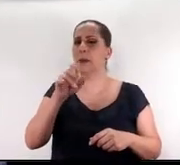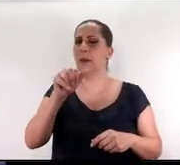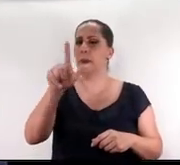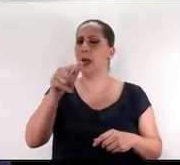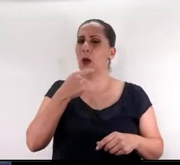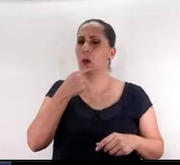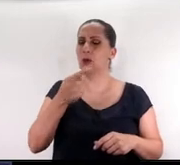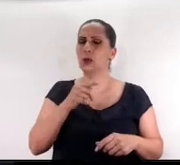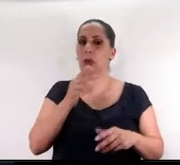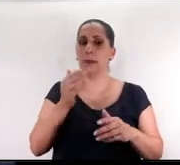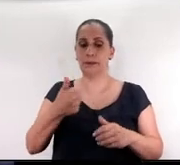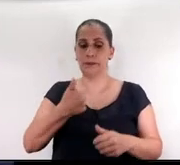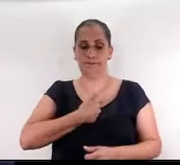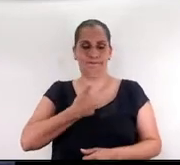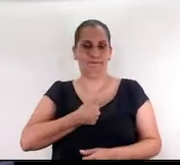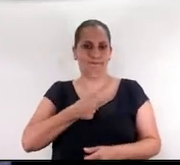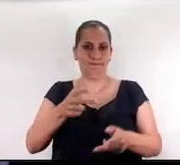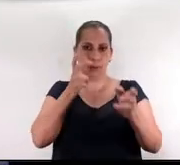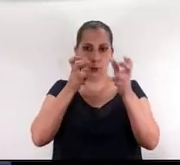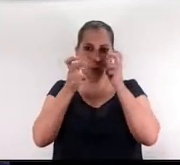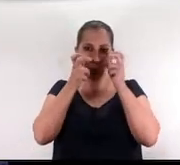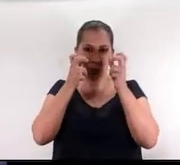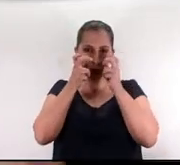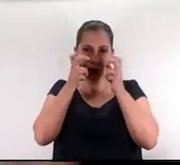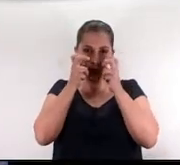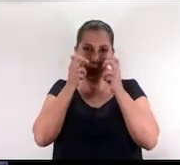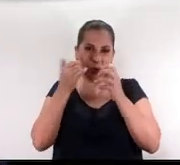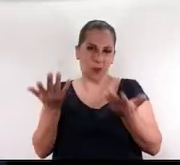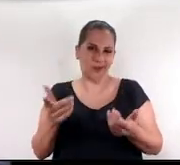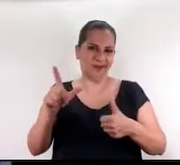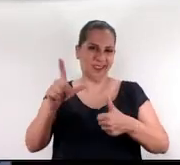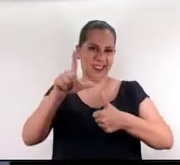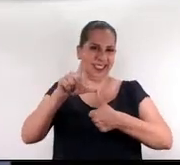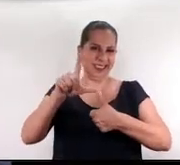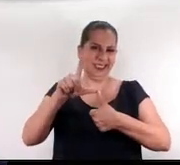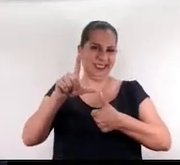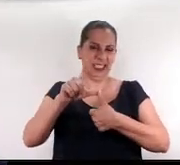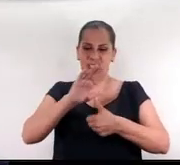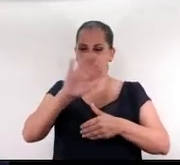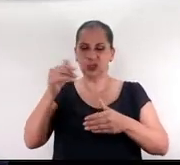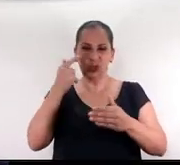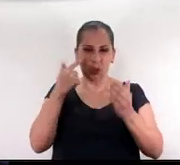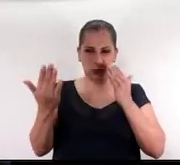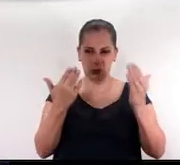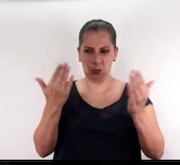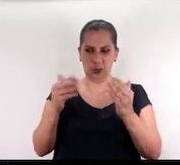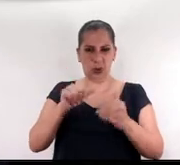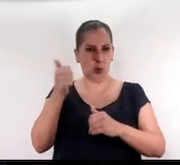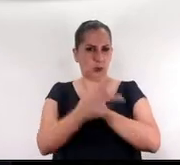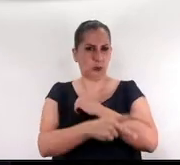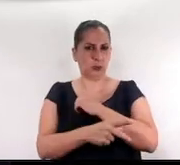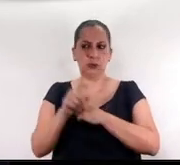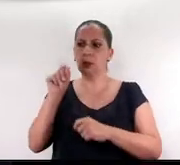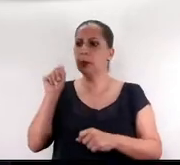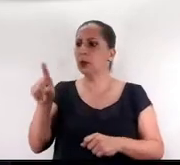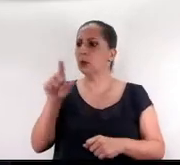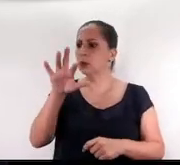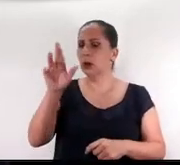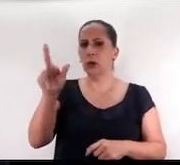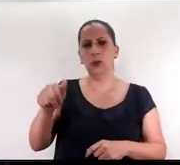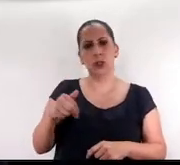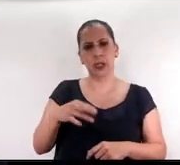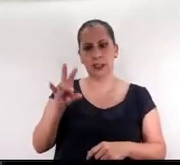la autopercepción, digamos en el latinobarómetro que compara con todos los países de América, le pregunta a los costarricenses,